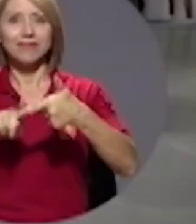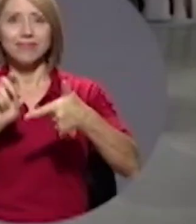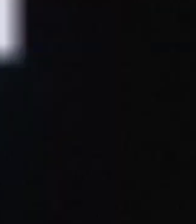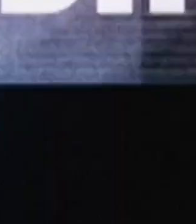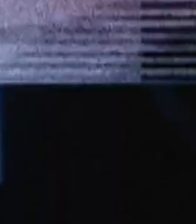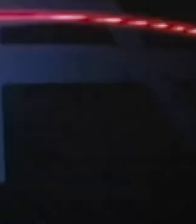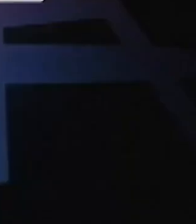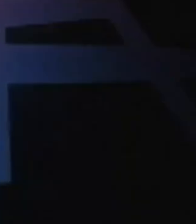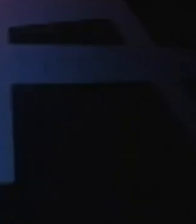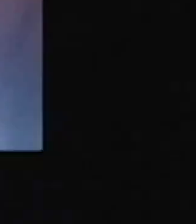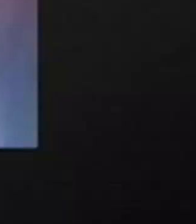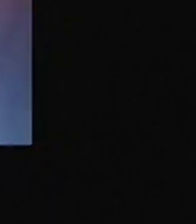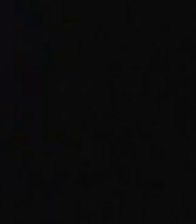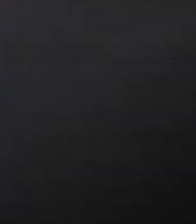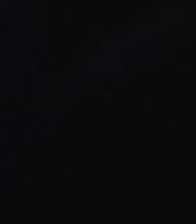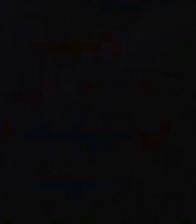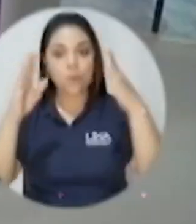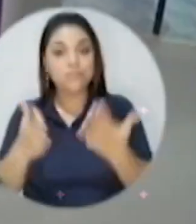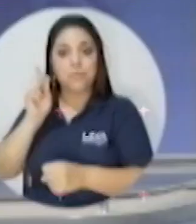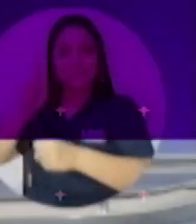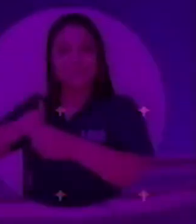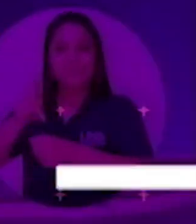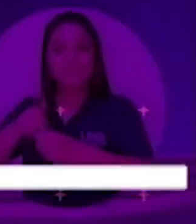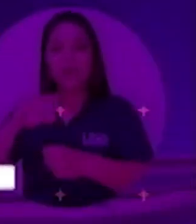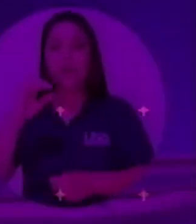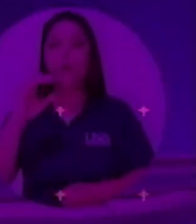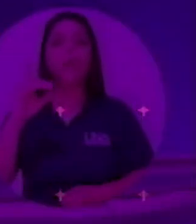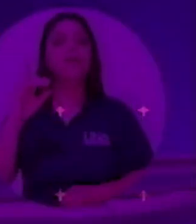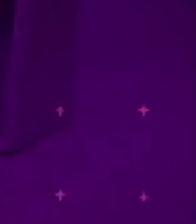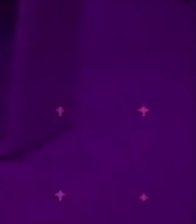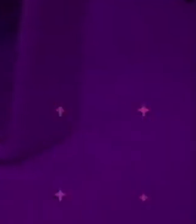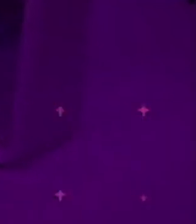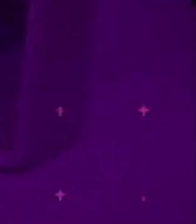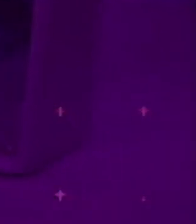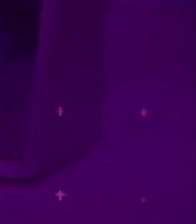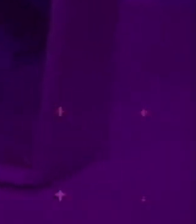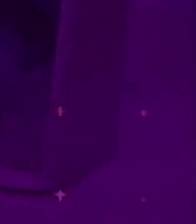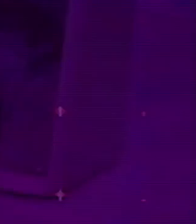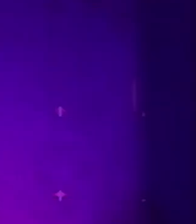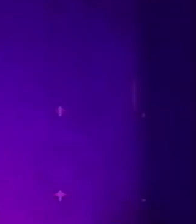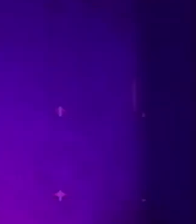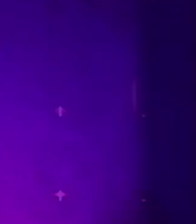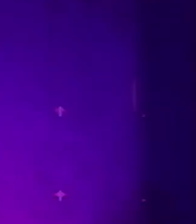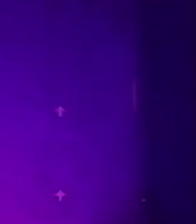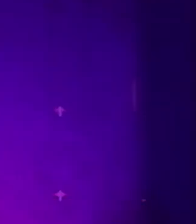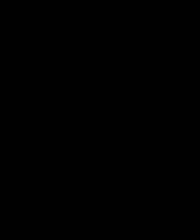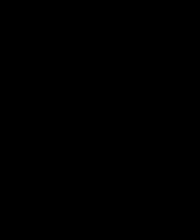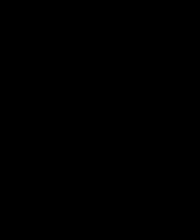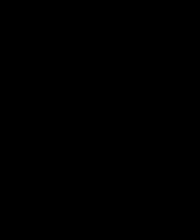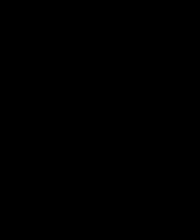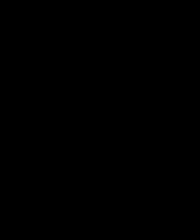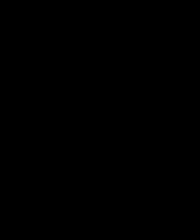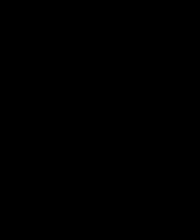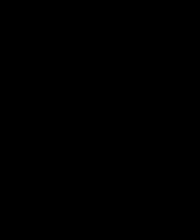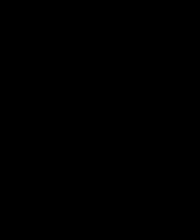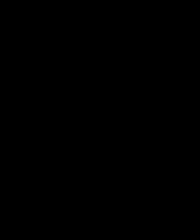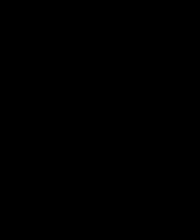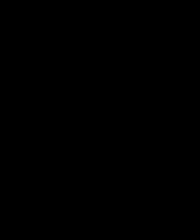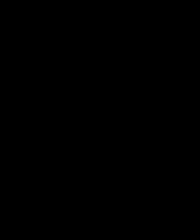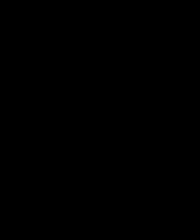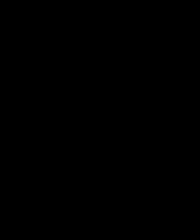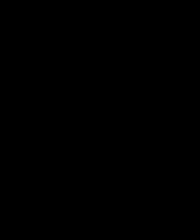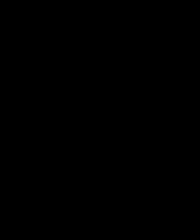sociales. Una mirada, los miércoles a las 10 de la noche, aquí en 13, Costa Rica Televisión.